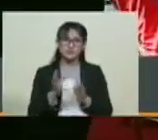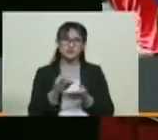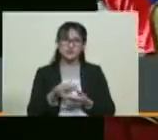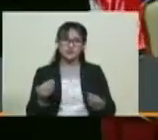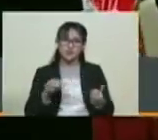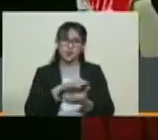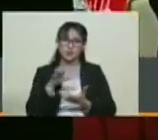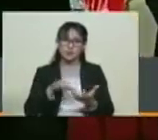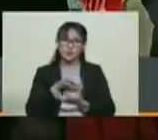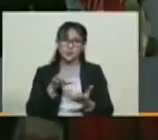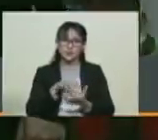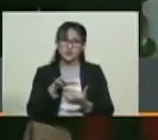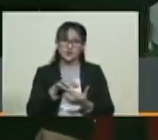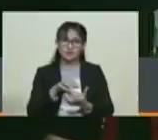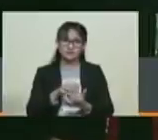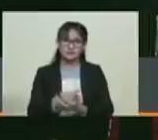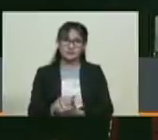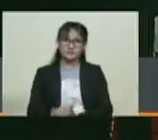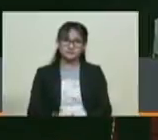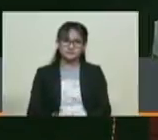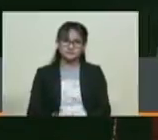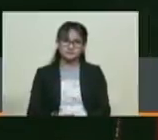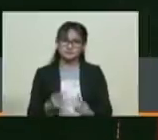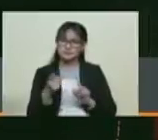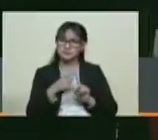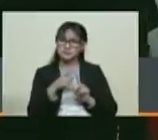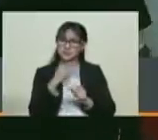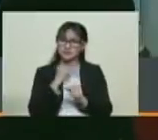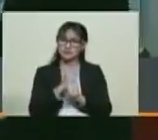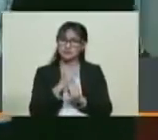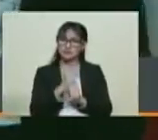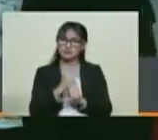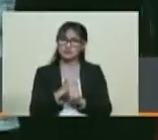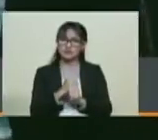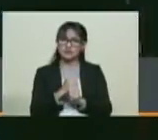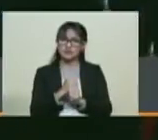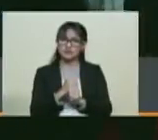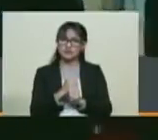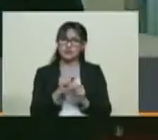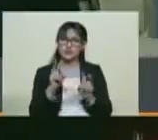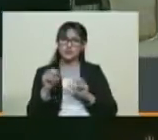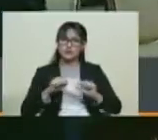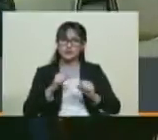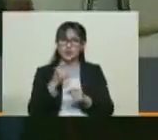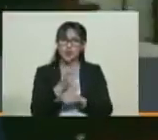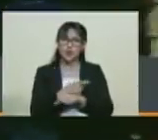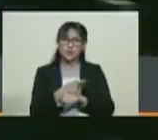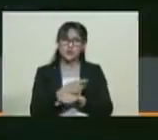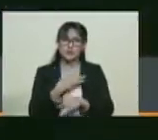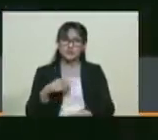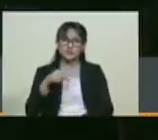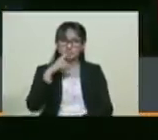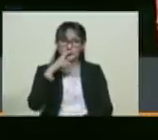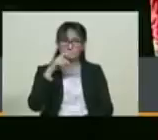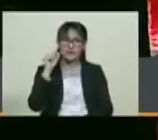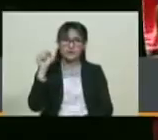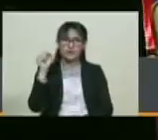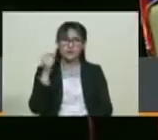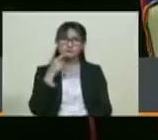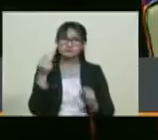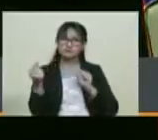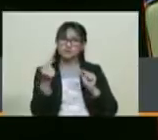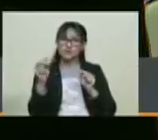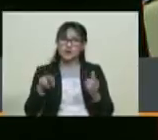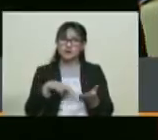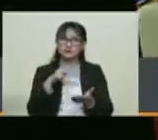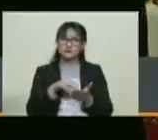los problemas de la nación. Primera línea de lo que será la nueva gestión de gobierno del presidente Nicolás Maduro, el gran diálogo